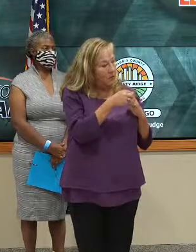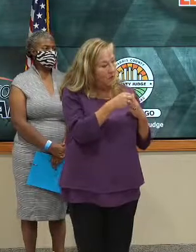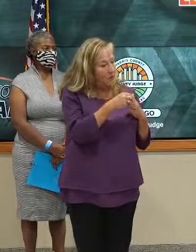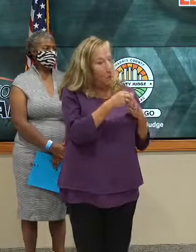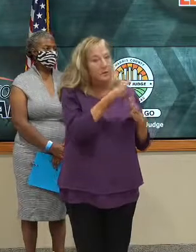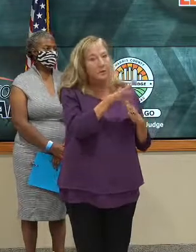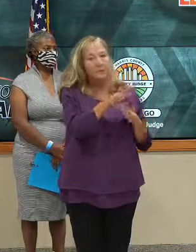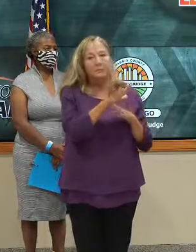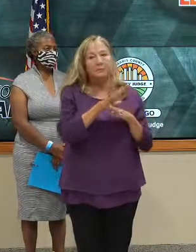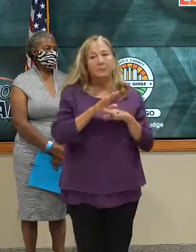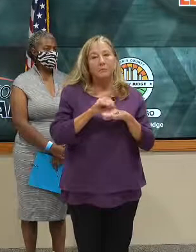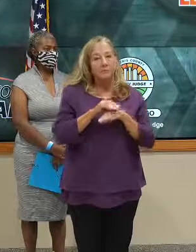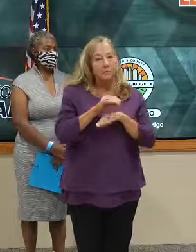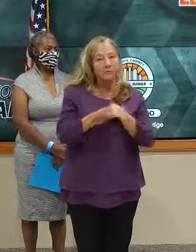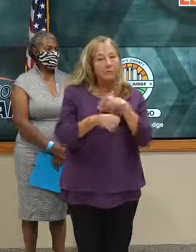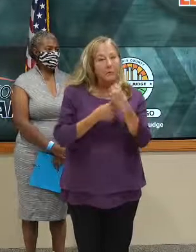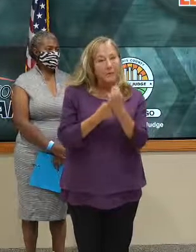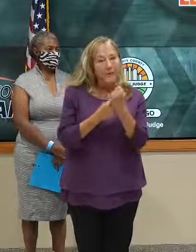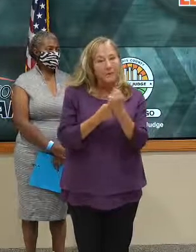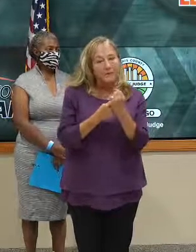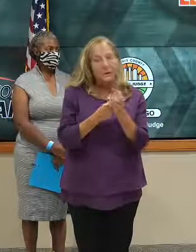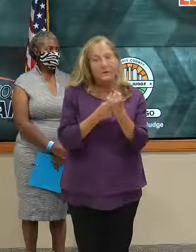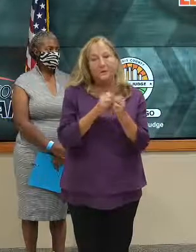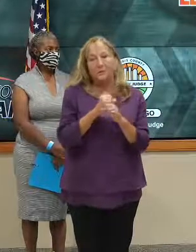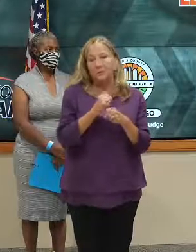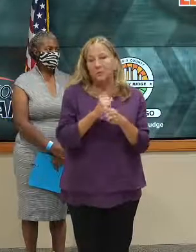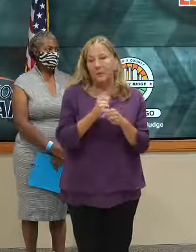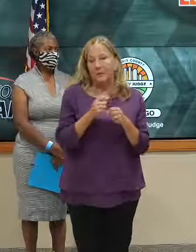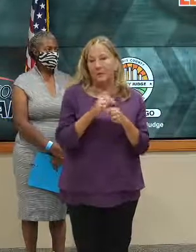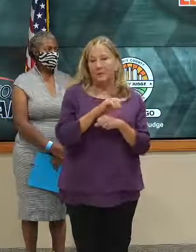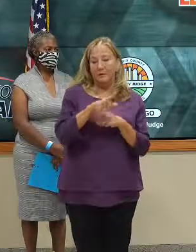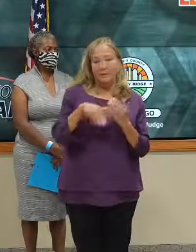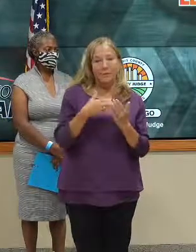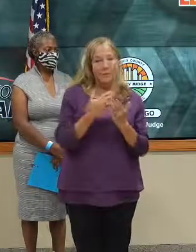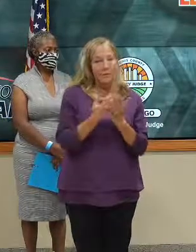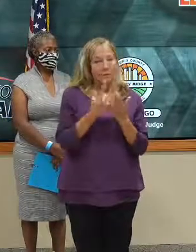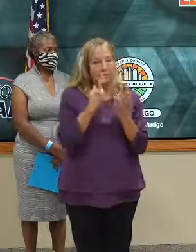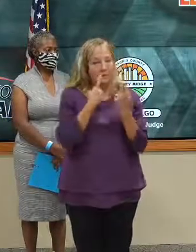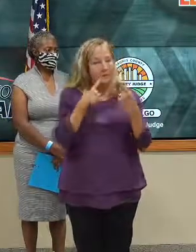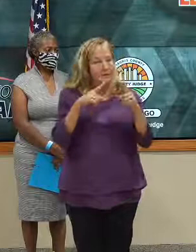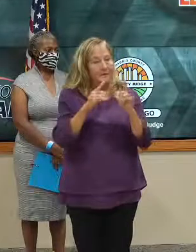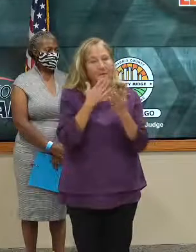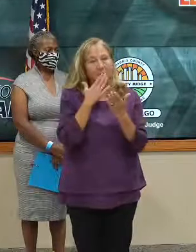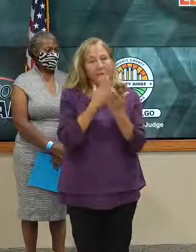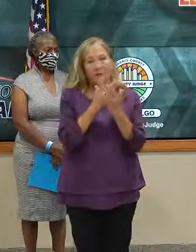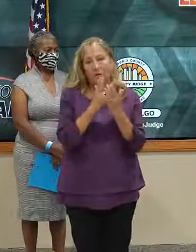course, your work to make vaccines possible. Thank you for joining us.